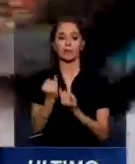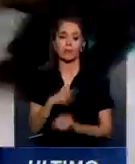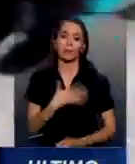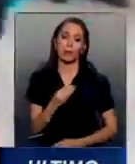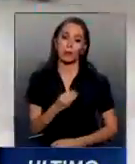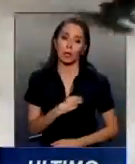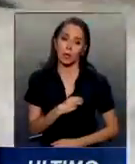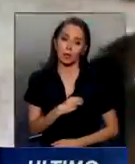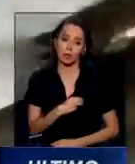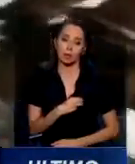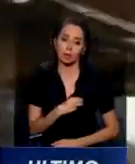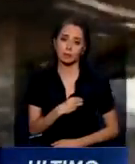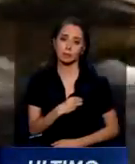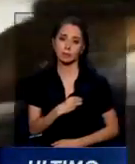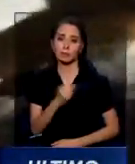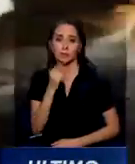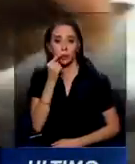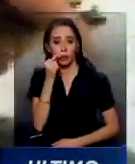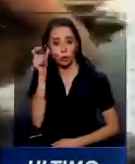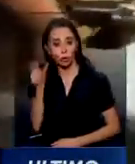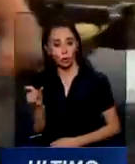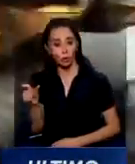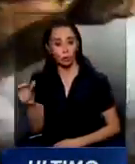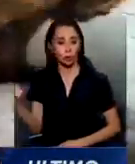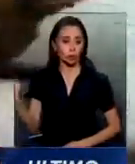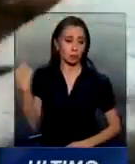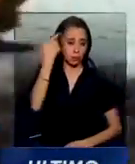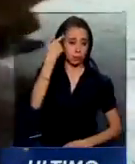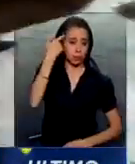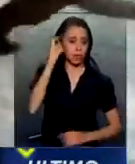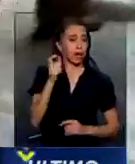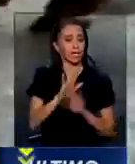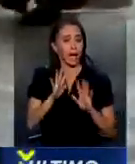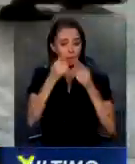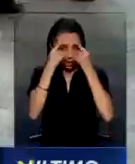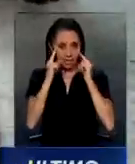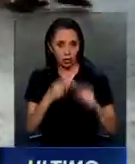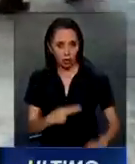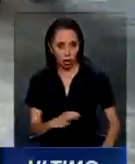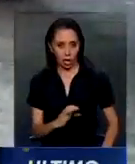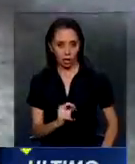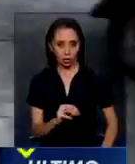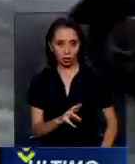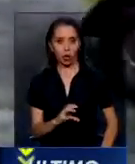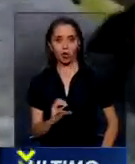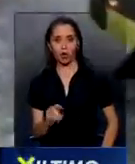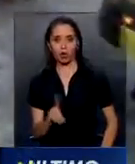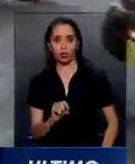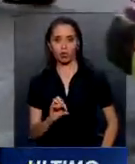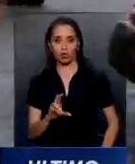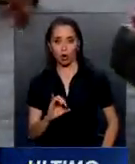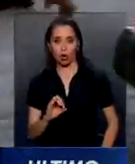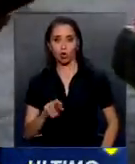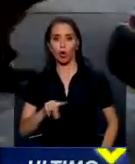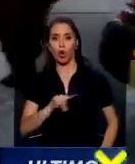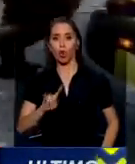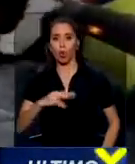lamentablemente este hombre que había resultado gravemente lesionado llamado Héctor Osorio Zúñiga